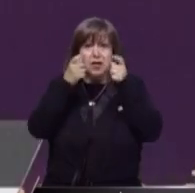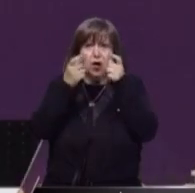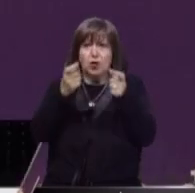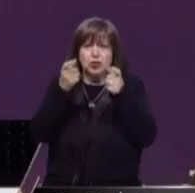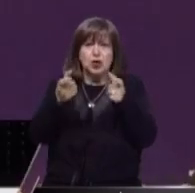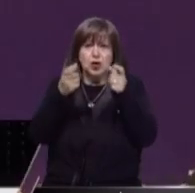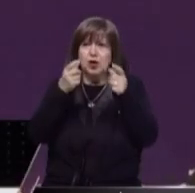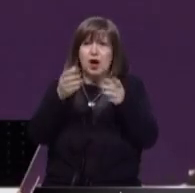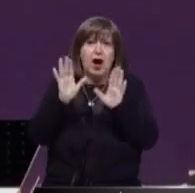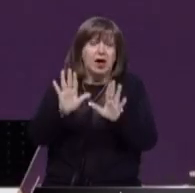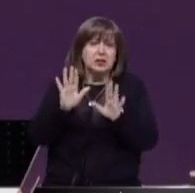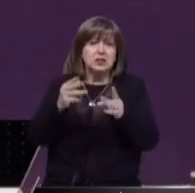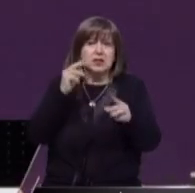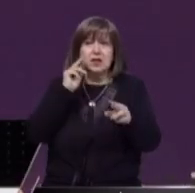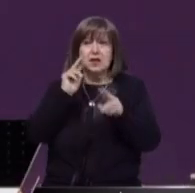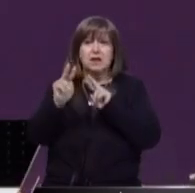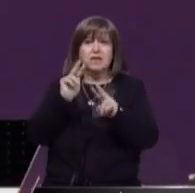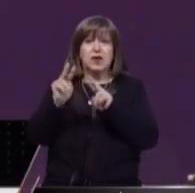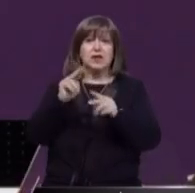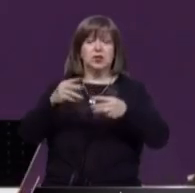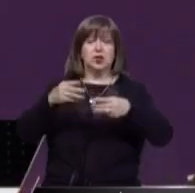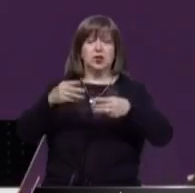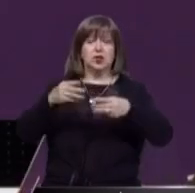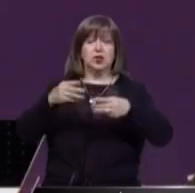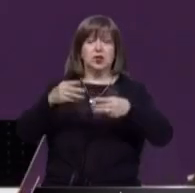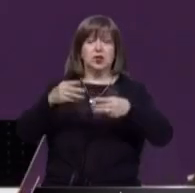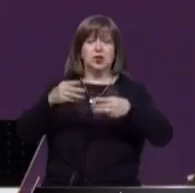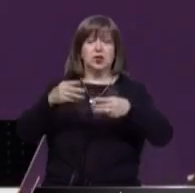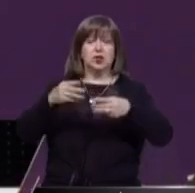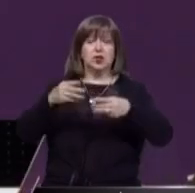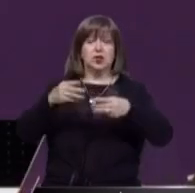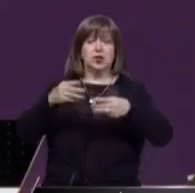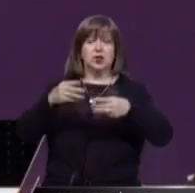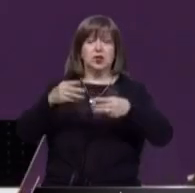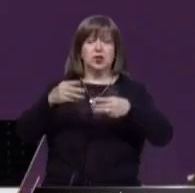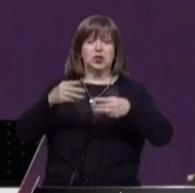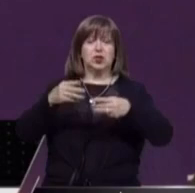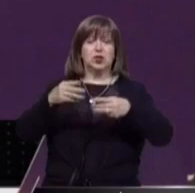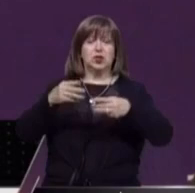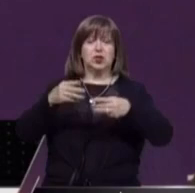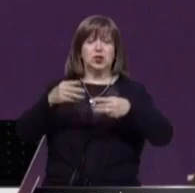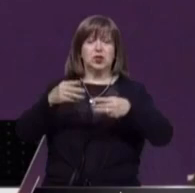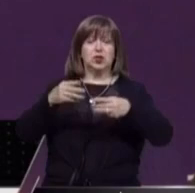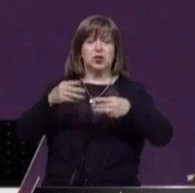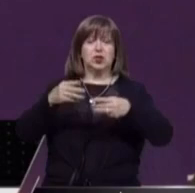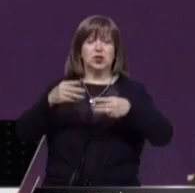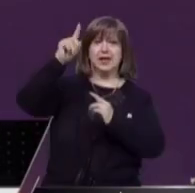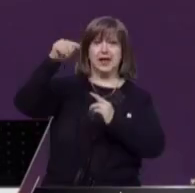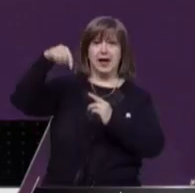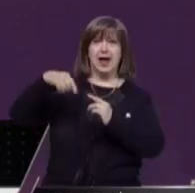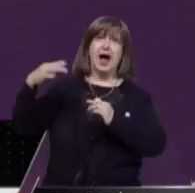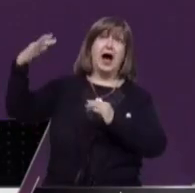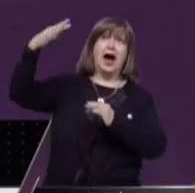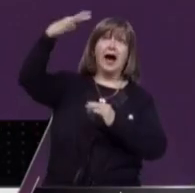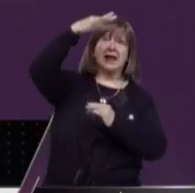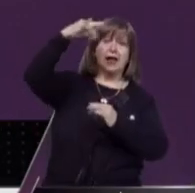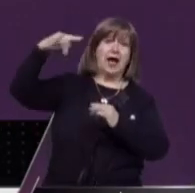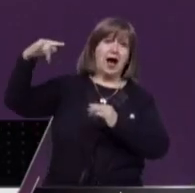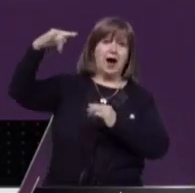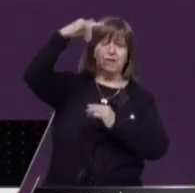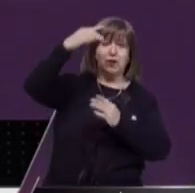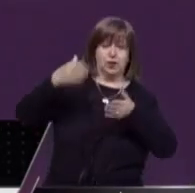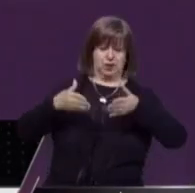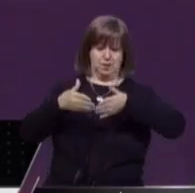y vigilancia de la zona de seguridad de frontera. Necesitamos blindar nuestras fronteras y para eso es imprescindible la